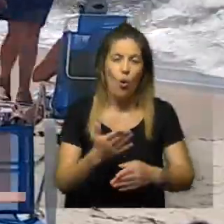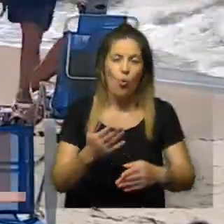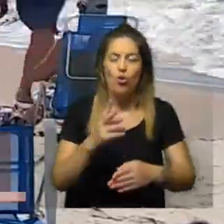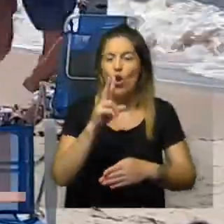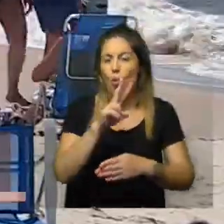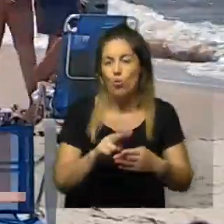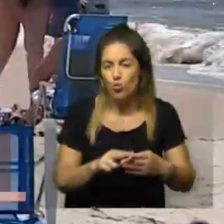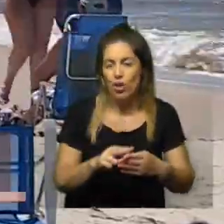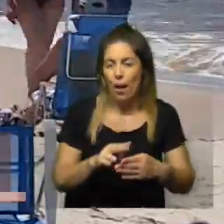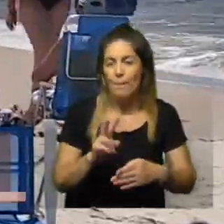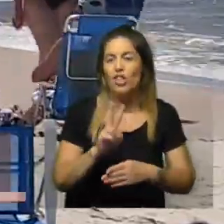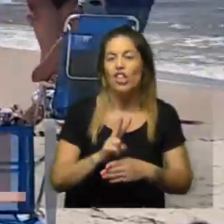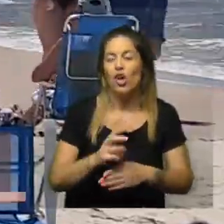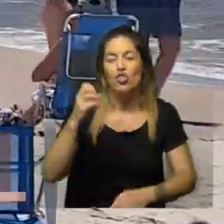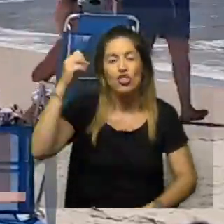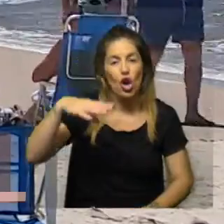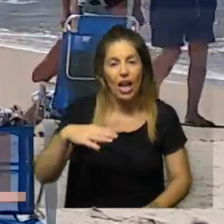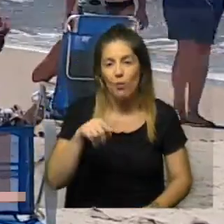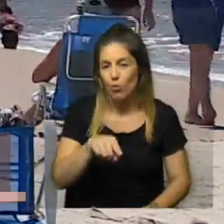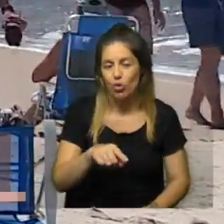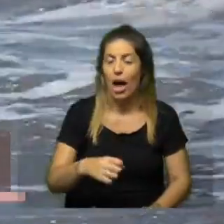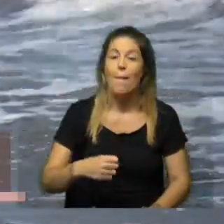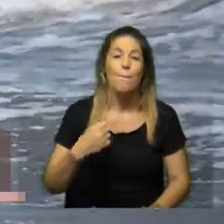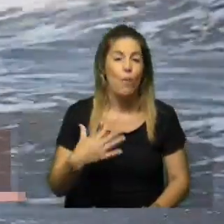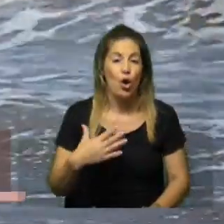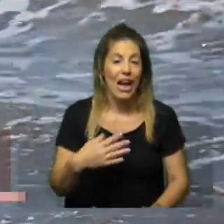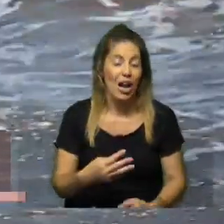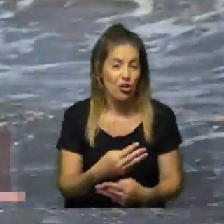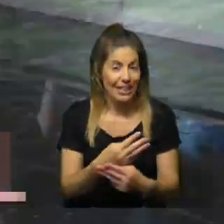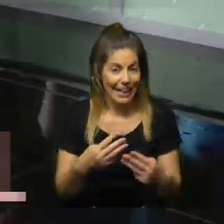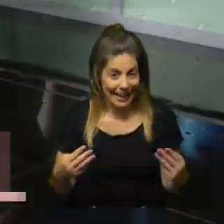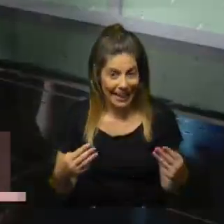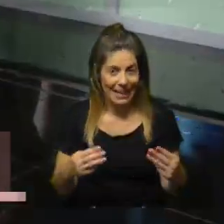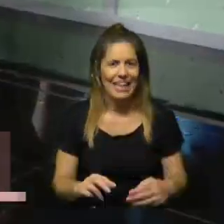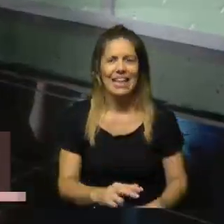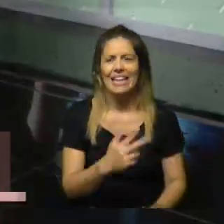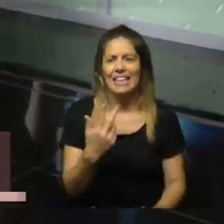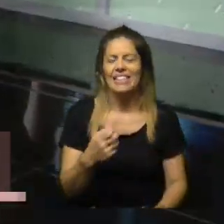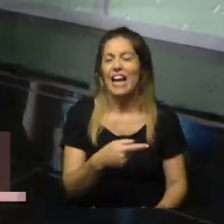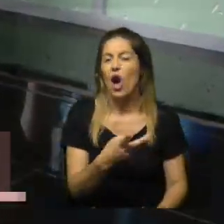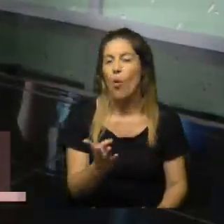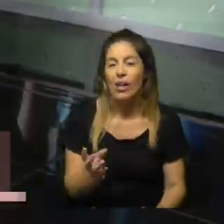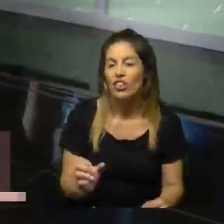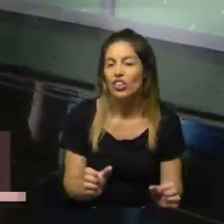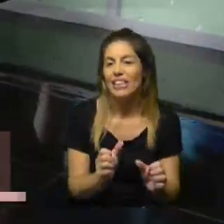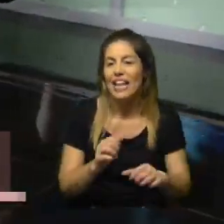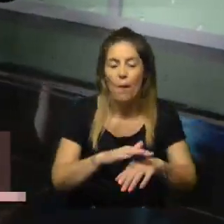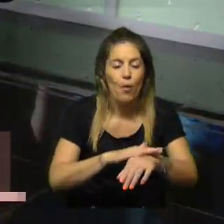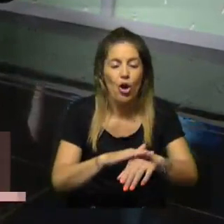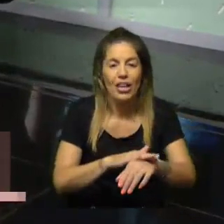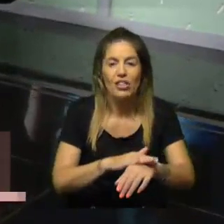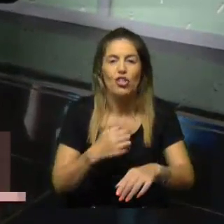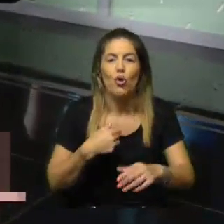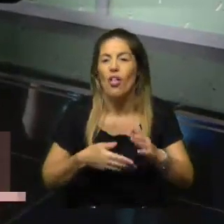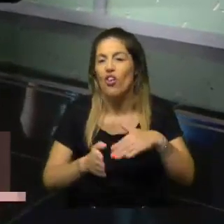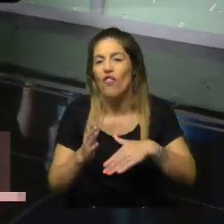protector solar, punto. Dos, es muy caro en general. Y tres, ¿cada cuánto lo tiene que usar? Porque yo me pongo cuando voy a